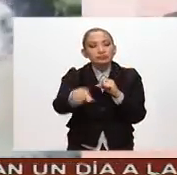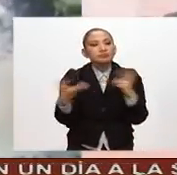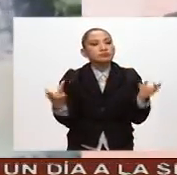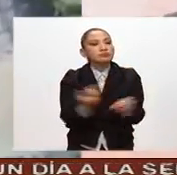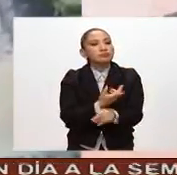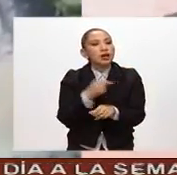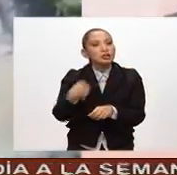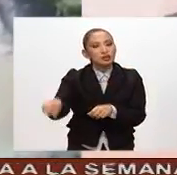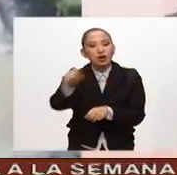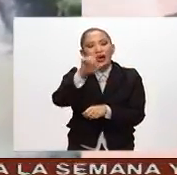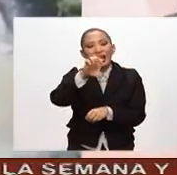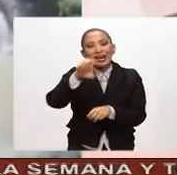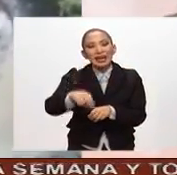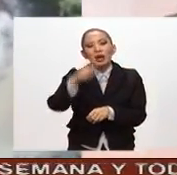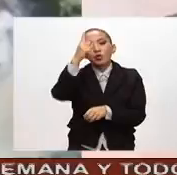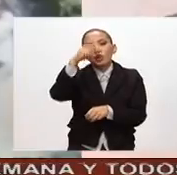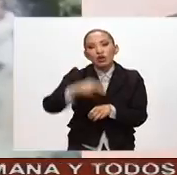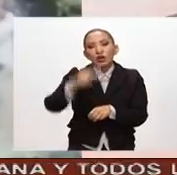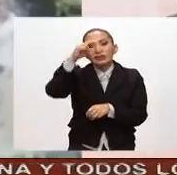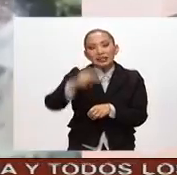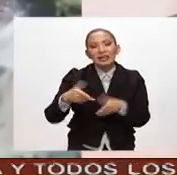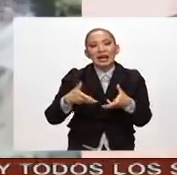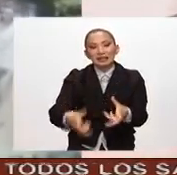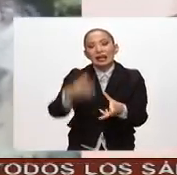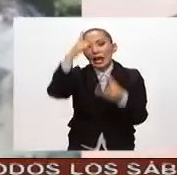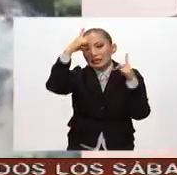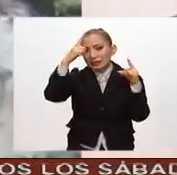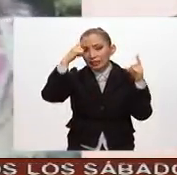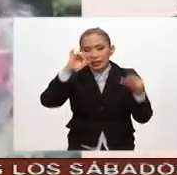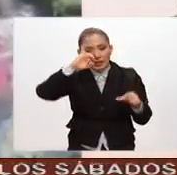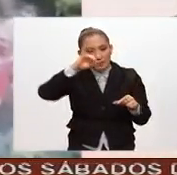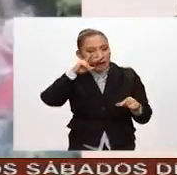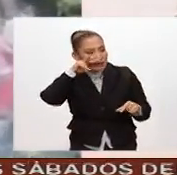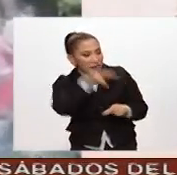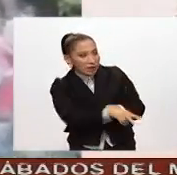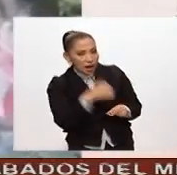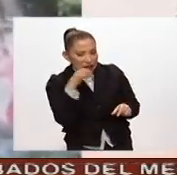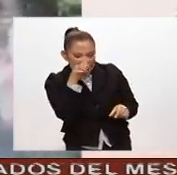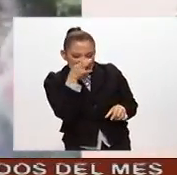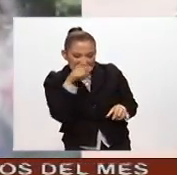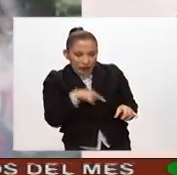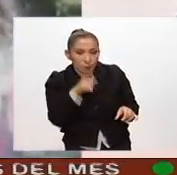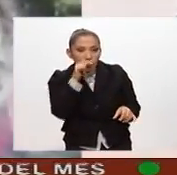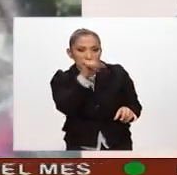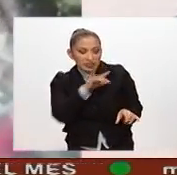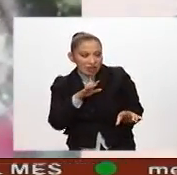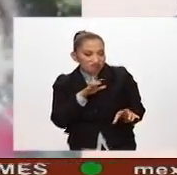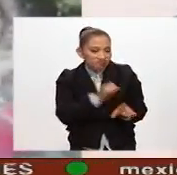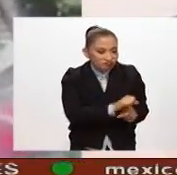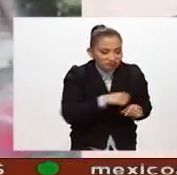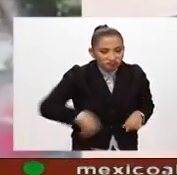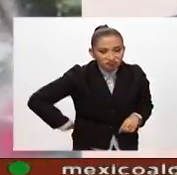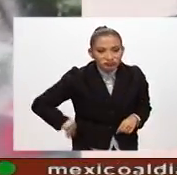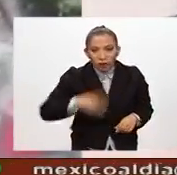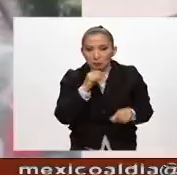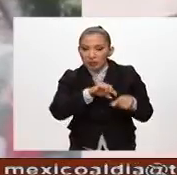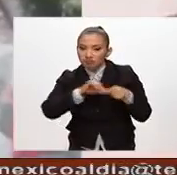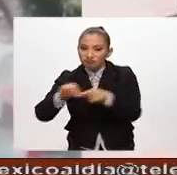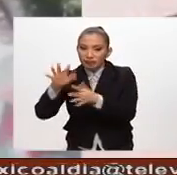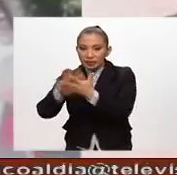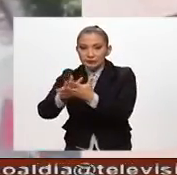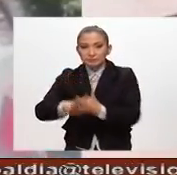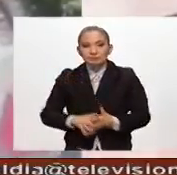hechos ocurrieron en el eje 1 Norte y la calle de Allende. En las imágenes se aprecia el instante en que un policía auxiliar se lleva detenido al sujeto.